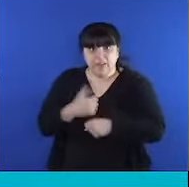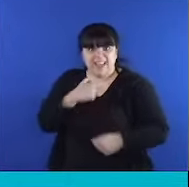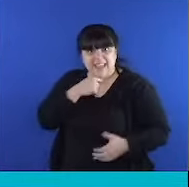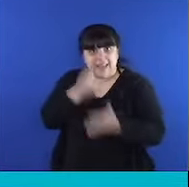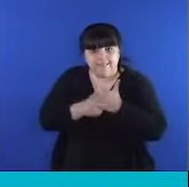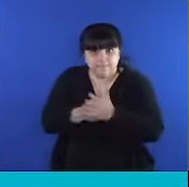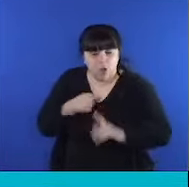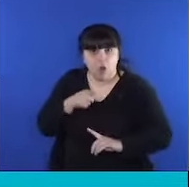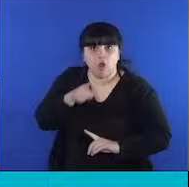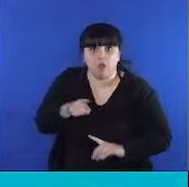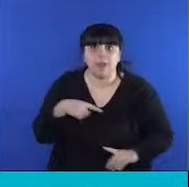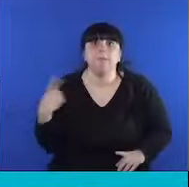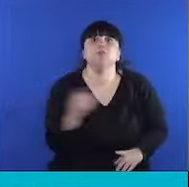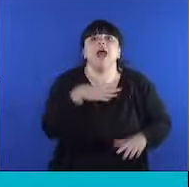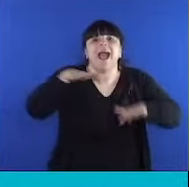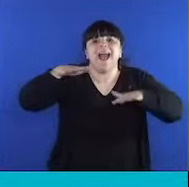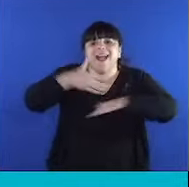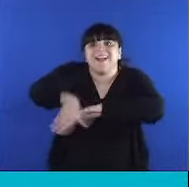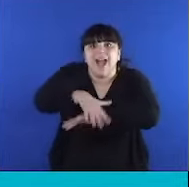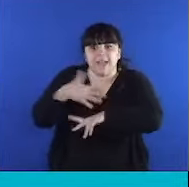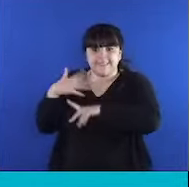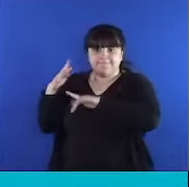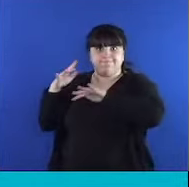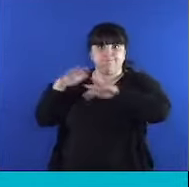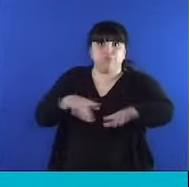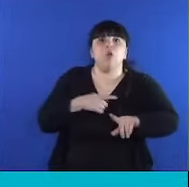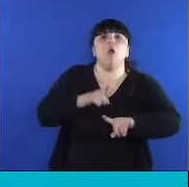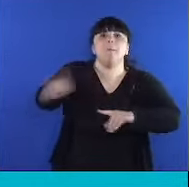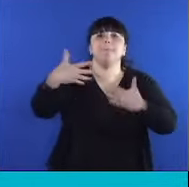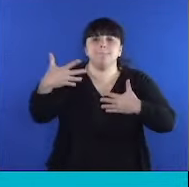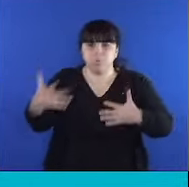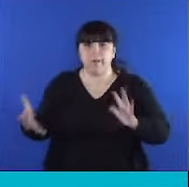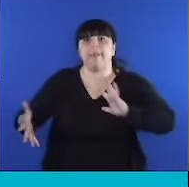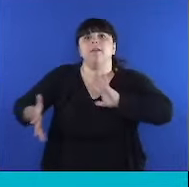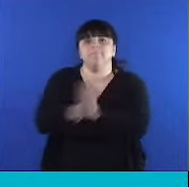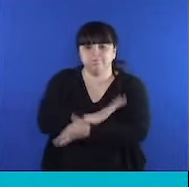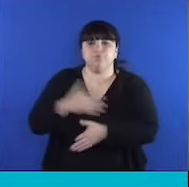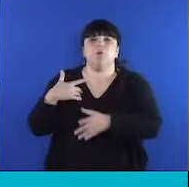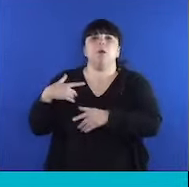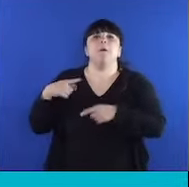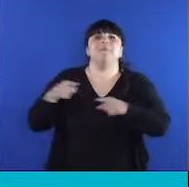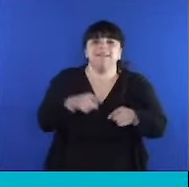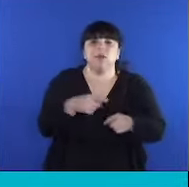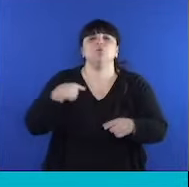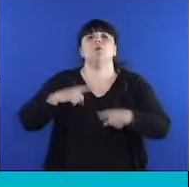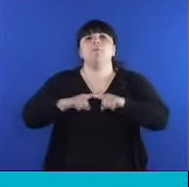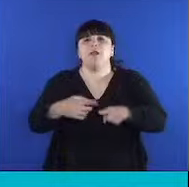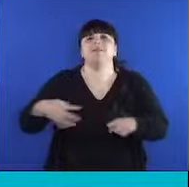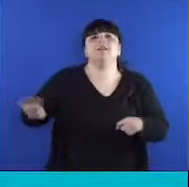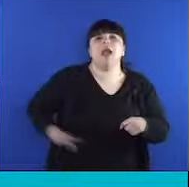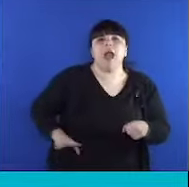calle vamos a derrotar este esquema de represión, de hambre y de persecución política.